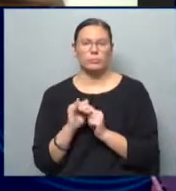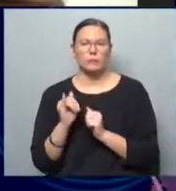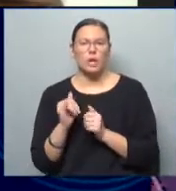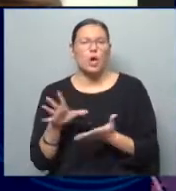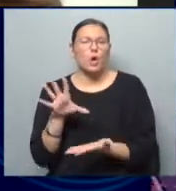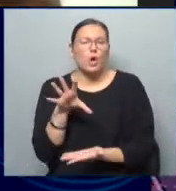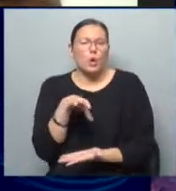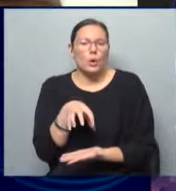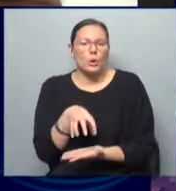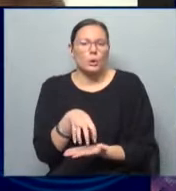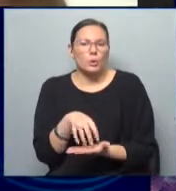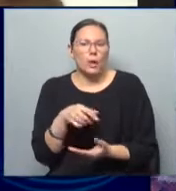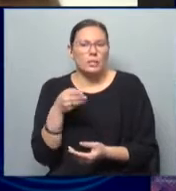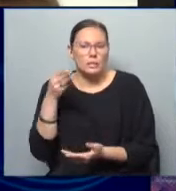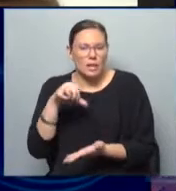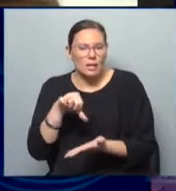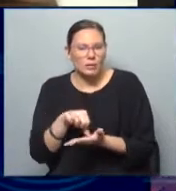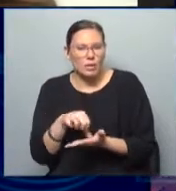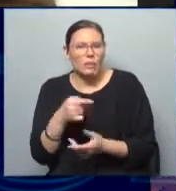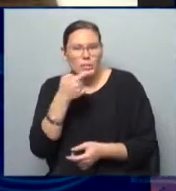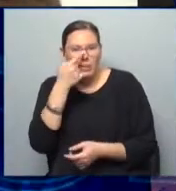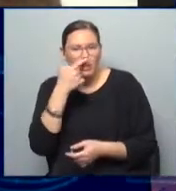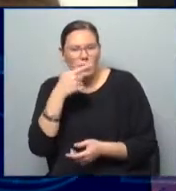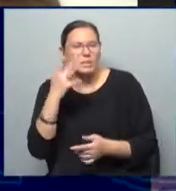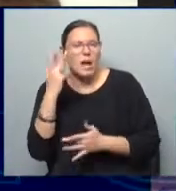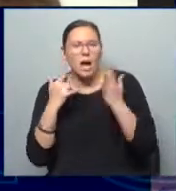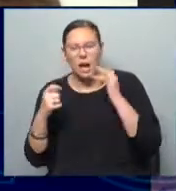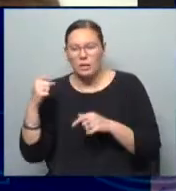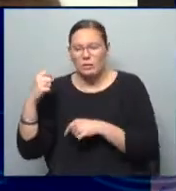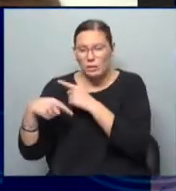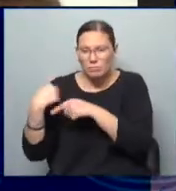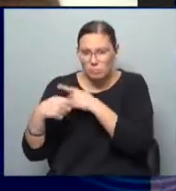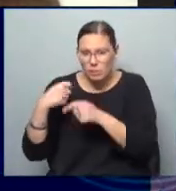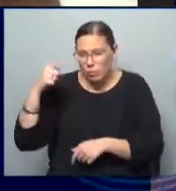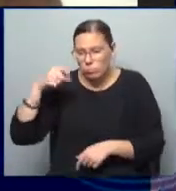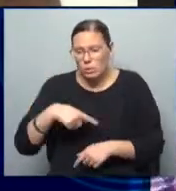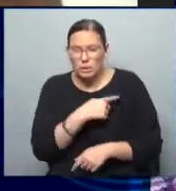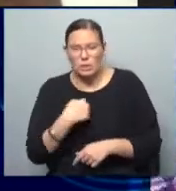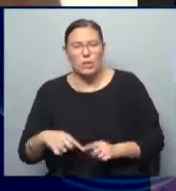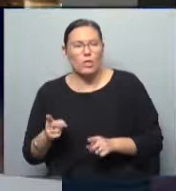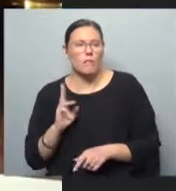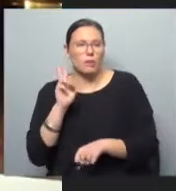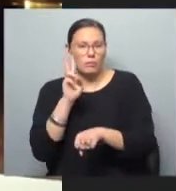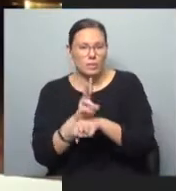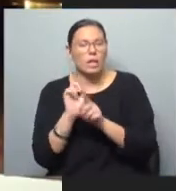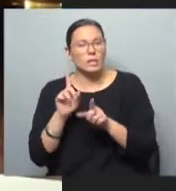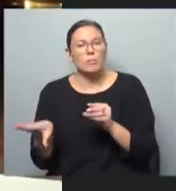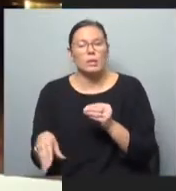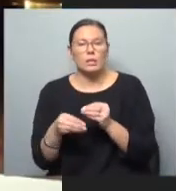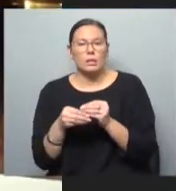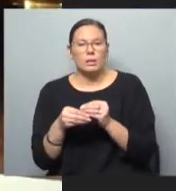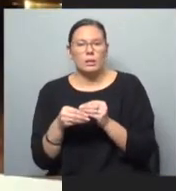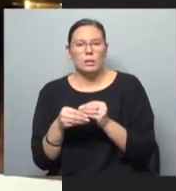de esos lugares que si estás en Beijing y te interesa el arte tradicional chino, es como de los que no pueden faltar. Y además agregarles que